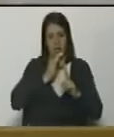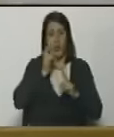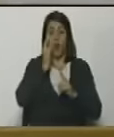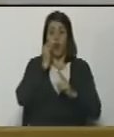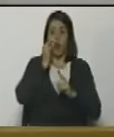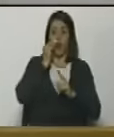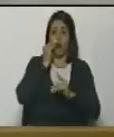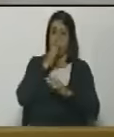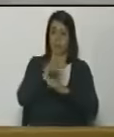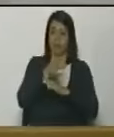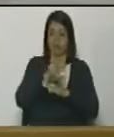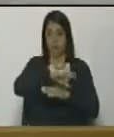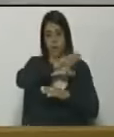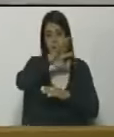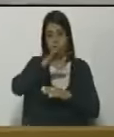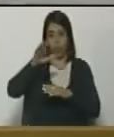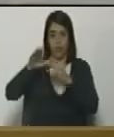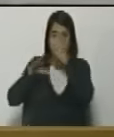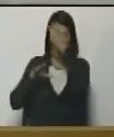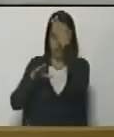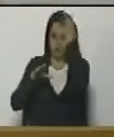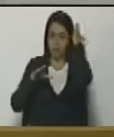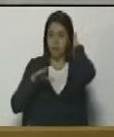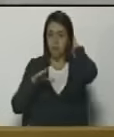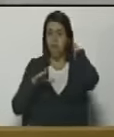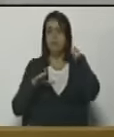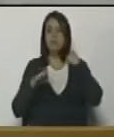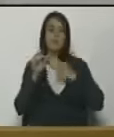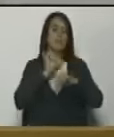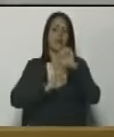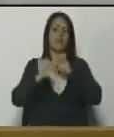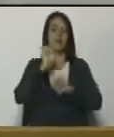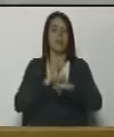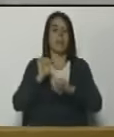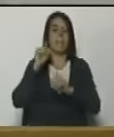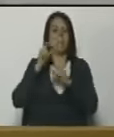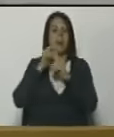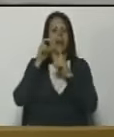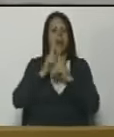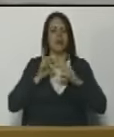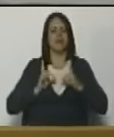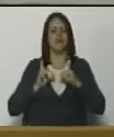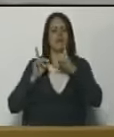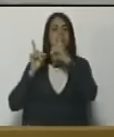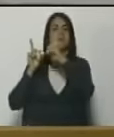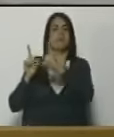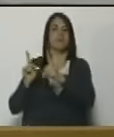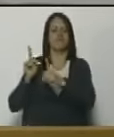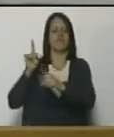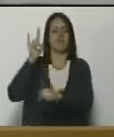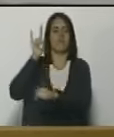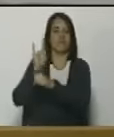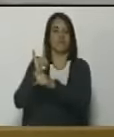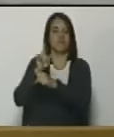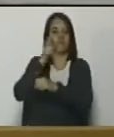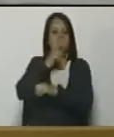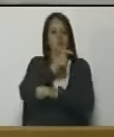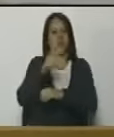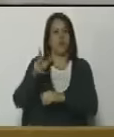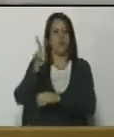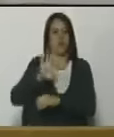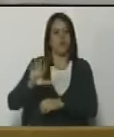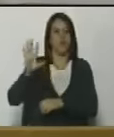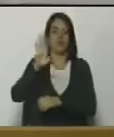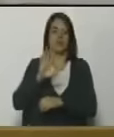hombre que se fue a las montañas de Occidente a defender su palabra y la dignidad traicionada del pueblo